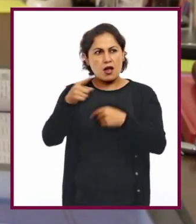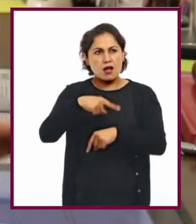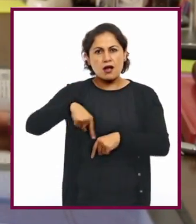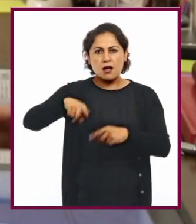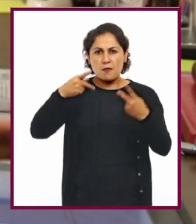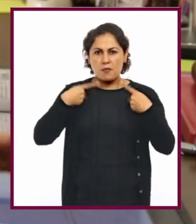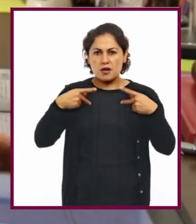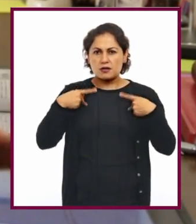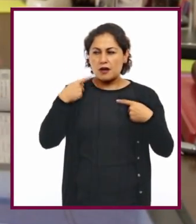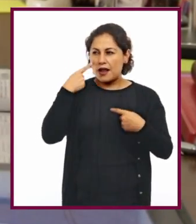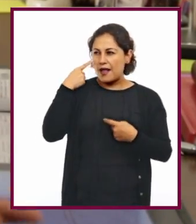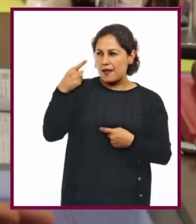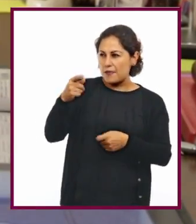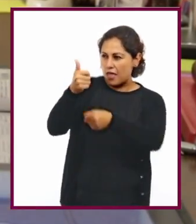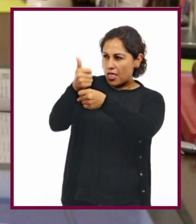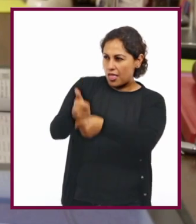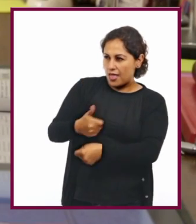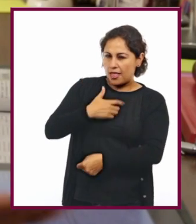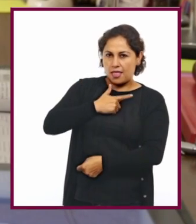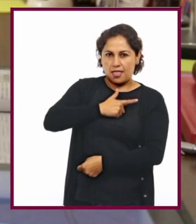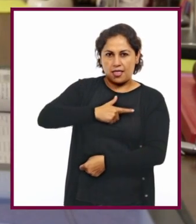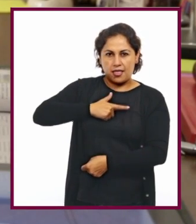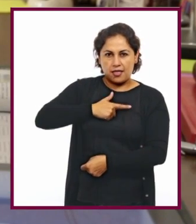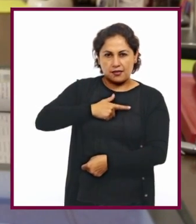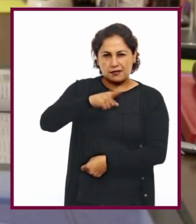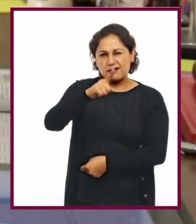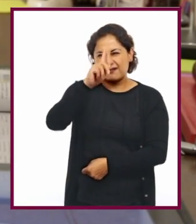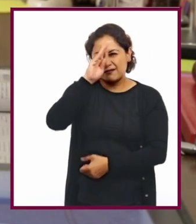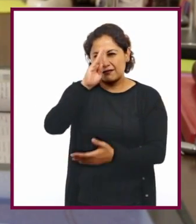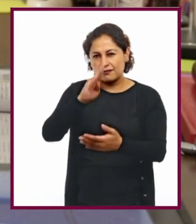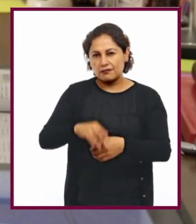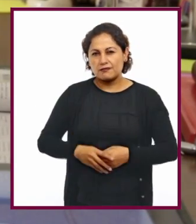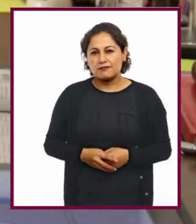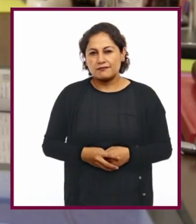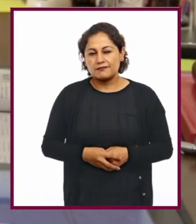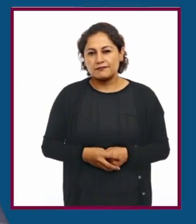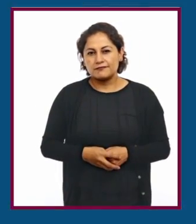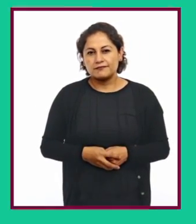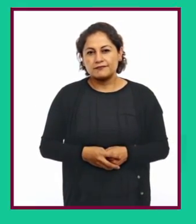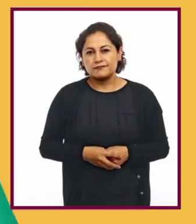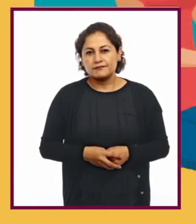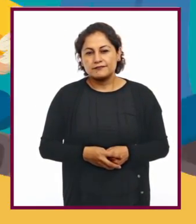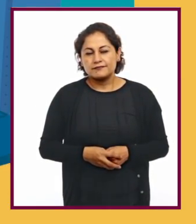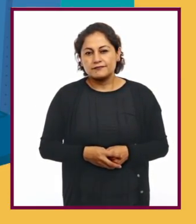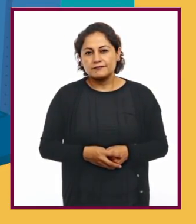el espectador goza del sufrimiento del otro. ¿Tú qué piensas?